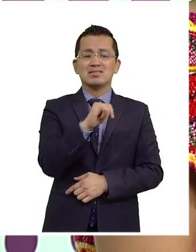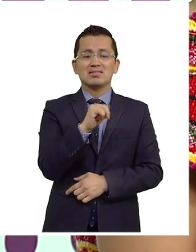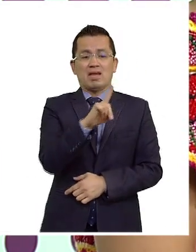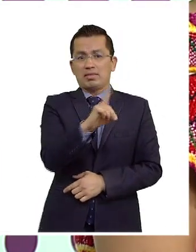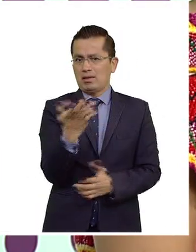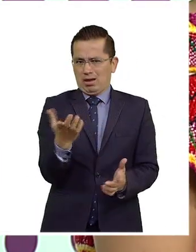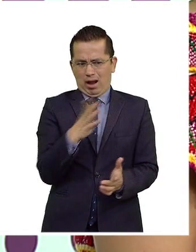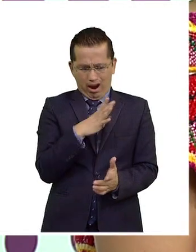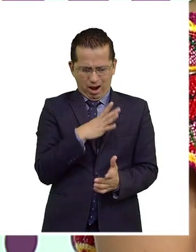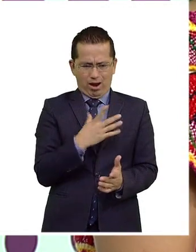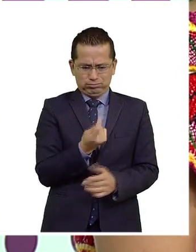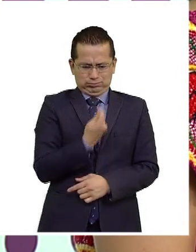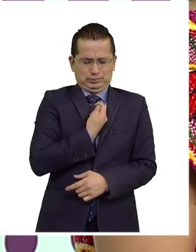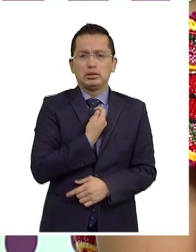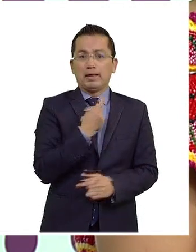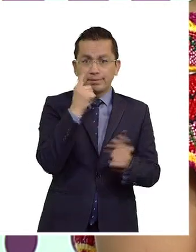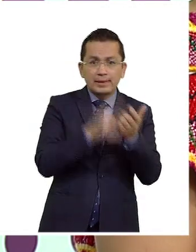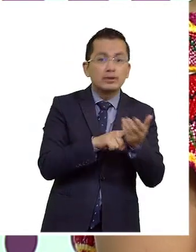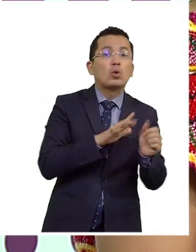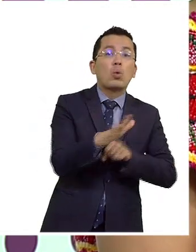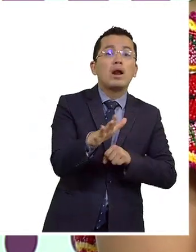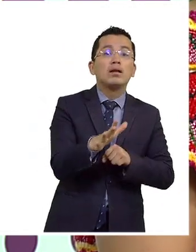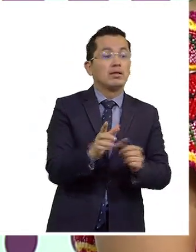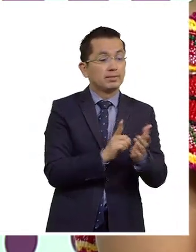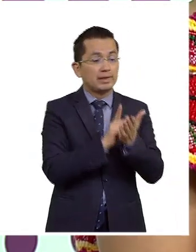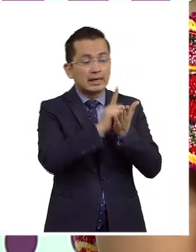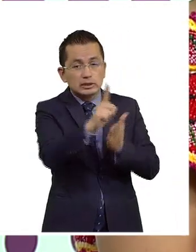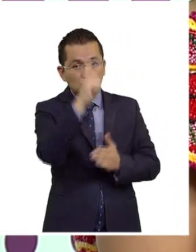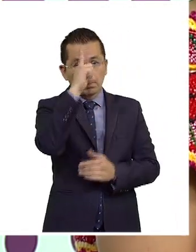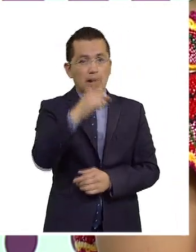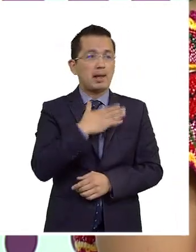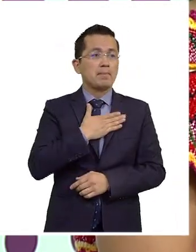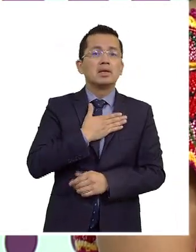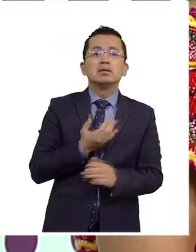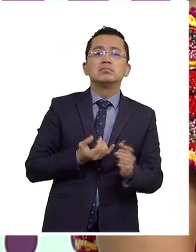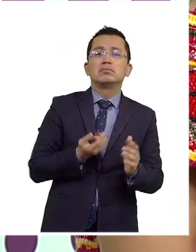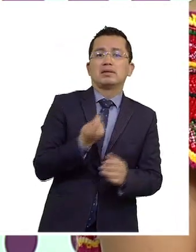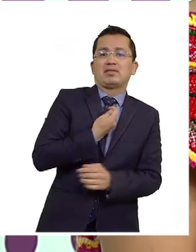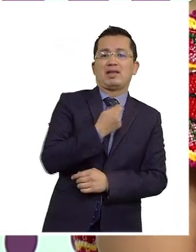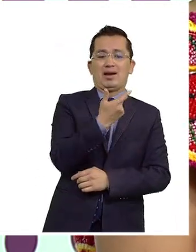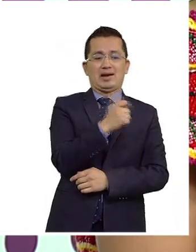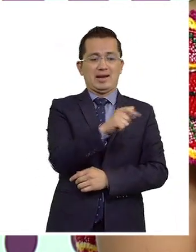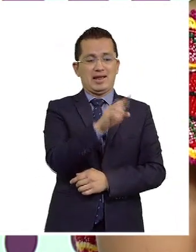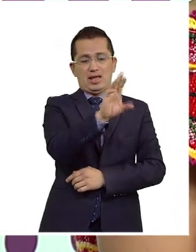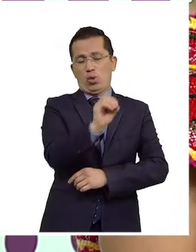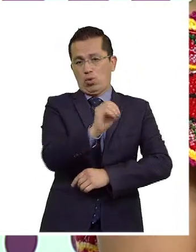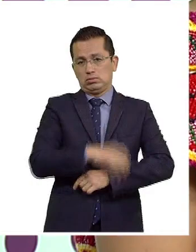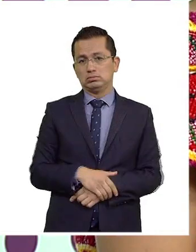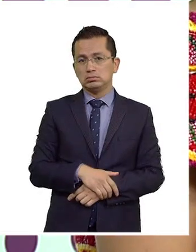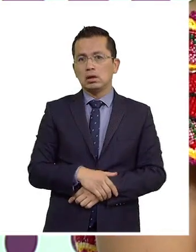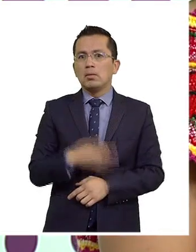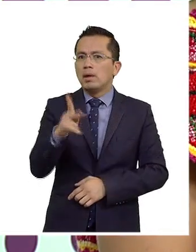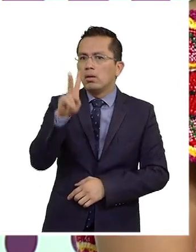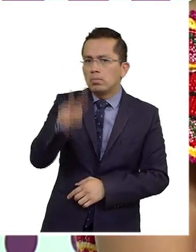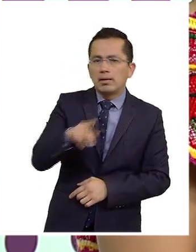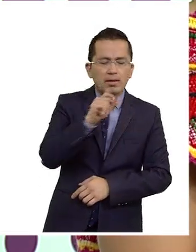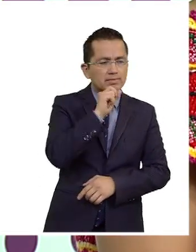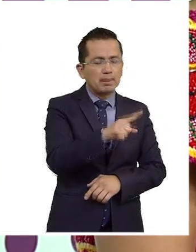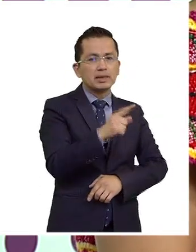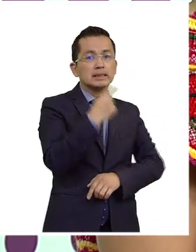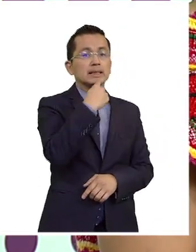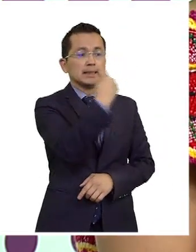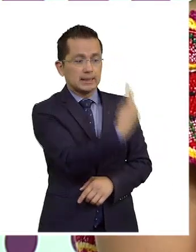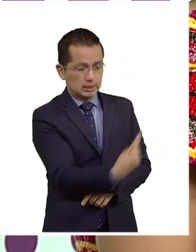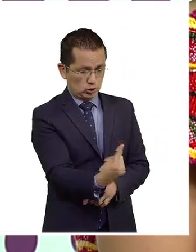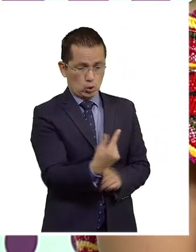no hemos terminado de entender es que niñas, niños y adolescentes tienen la capacidad de tener identidad y que una